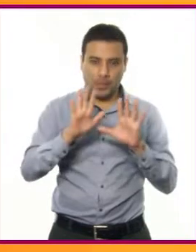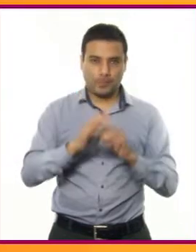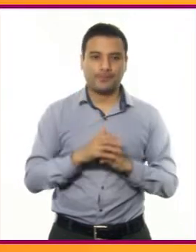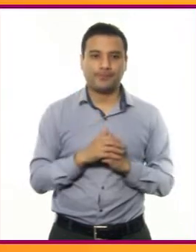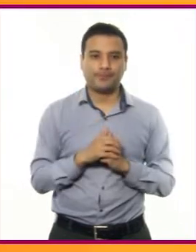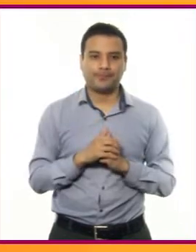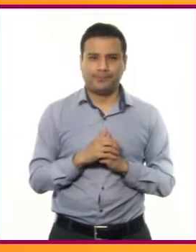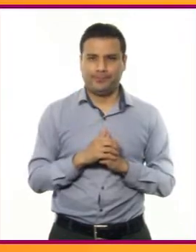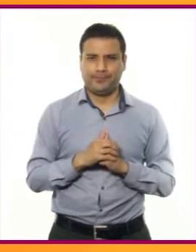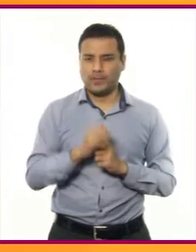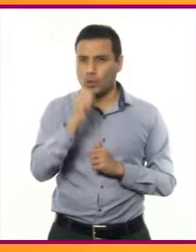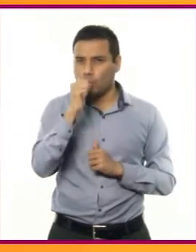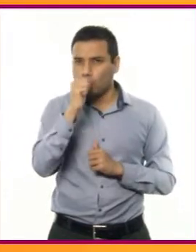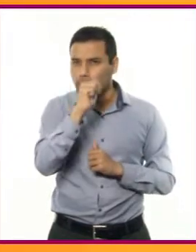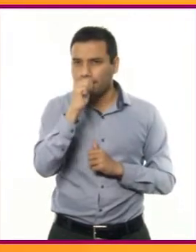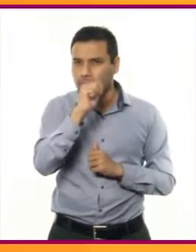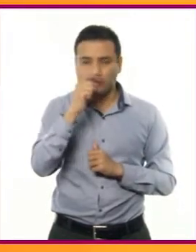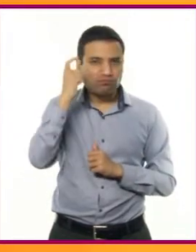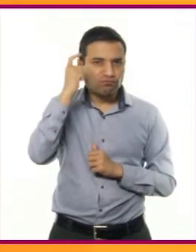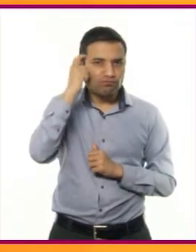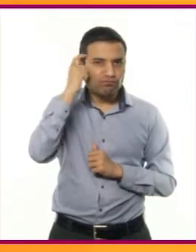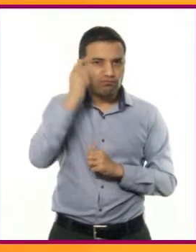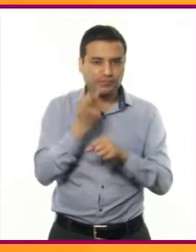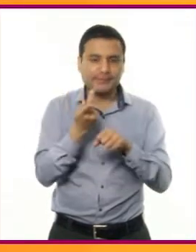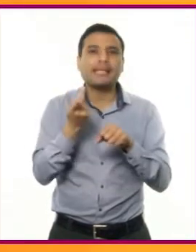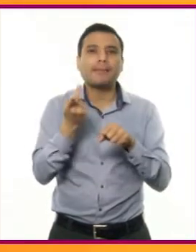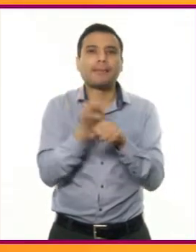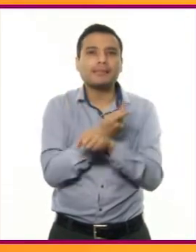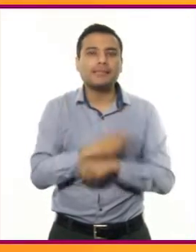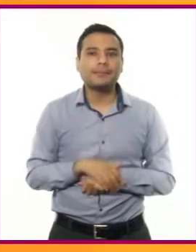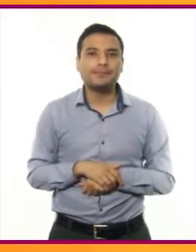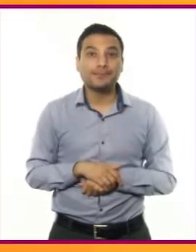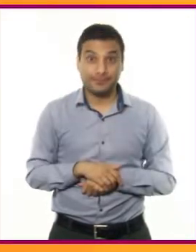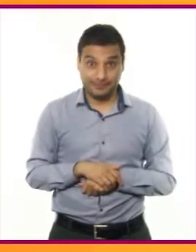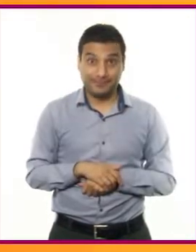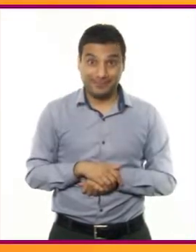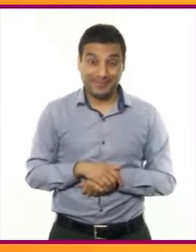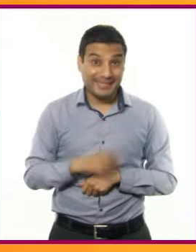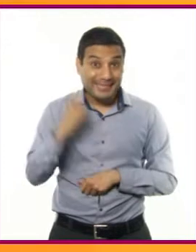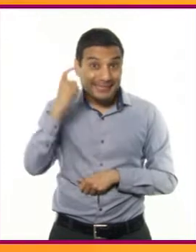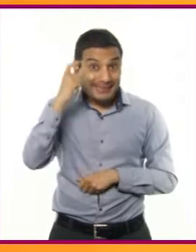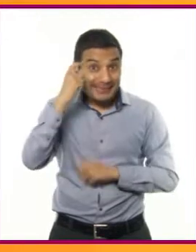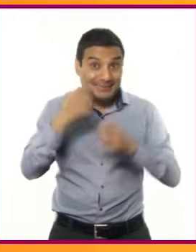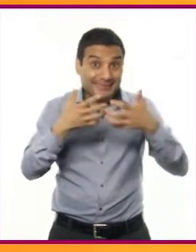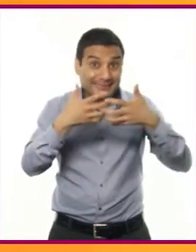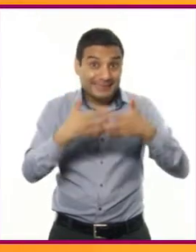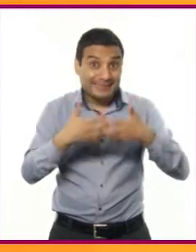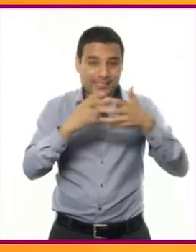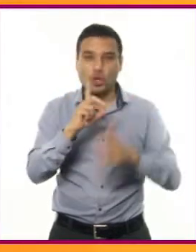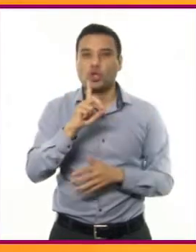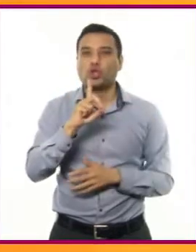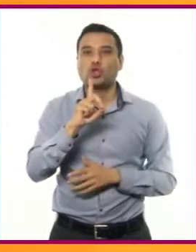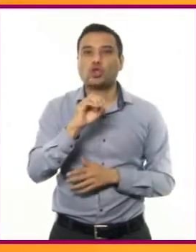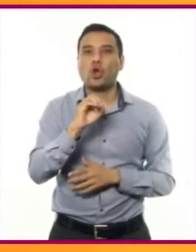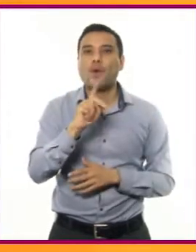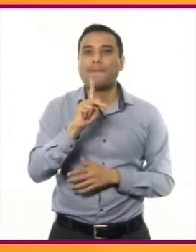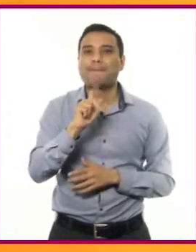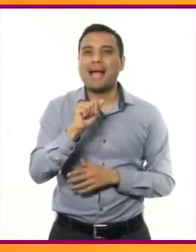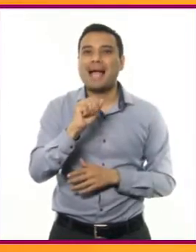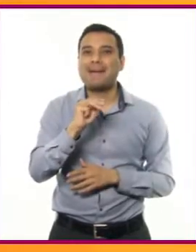efecto tiene la cocaína en el cerebro? La cocaína aumenta los niveles de dopamina,